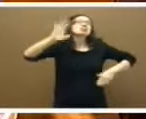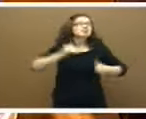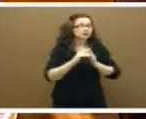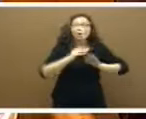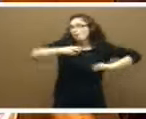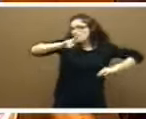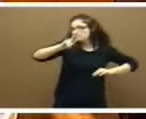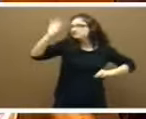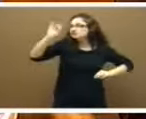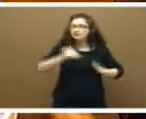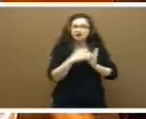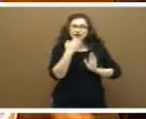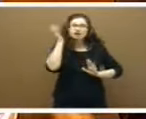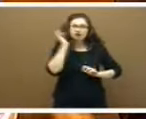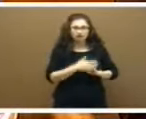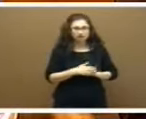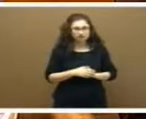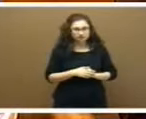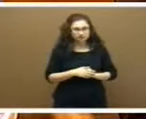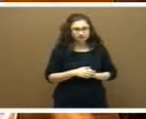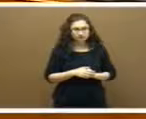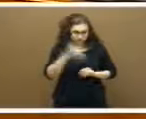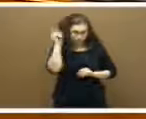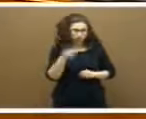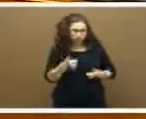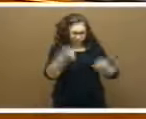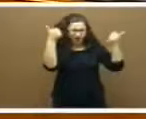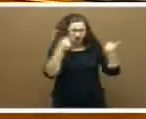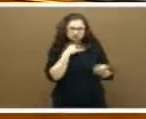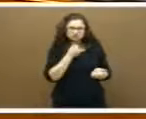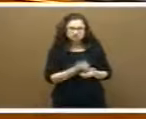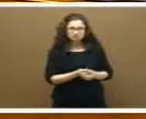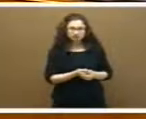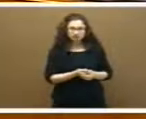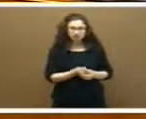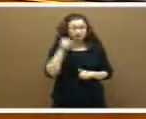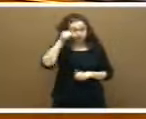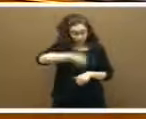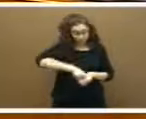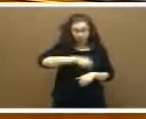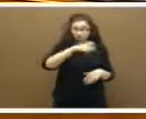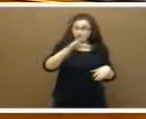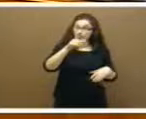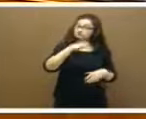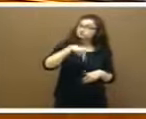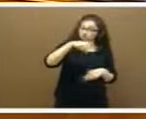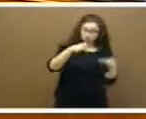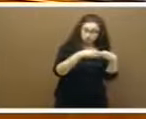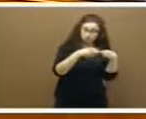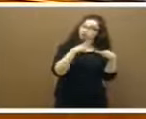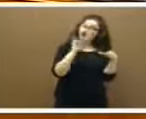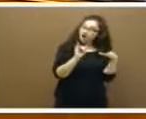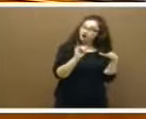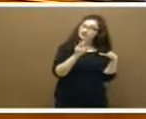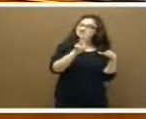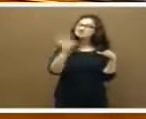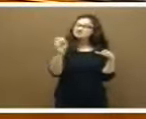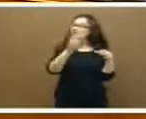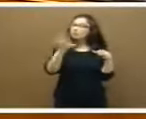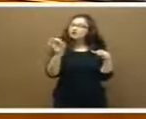20.000? Se quedaría corta. Hay en esta Cámara un grupo que no se conforma ni con 30 ni